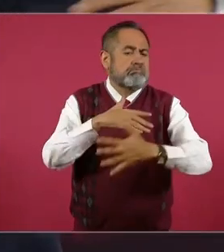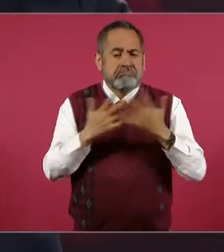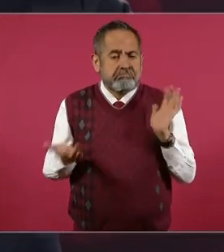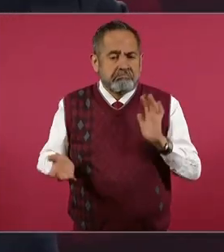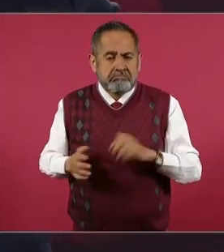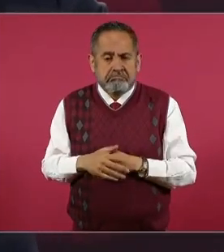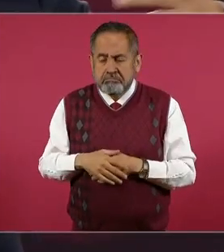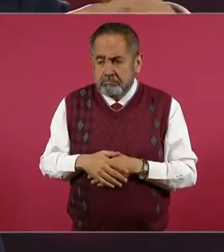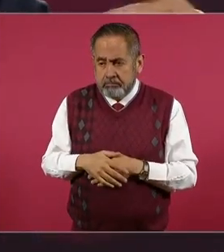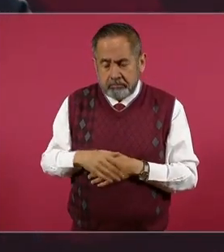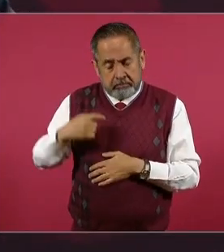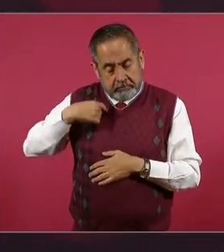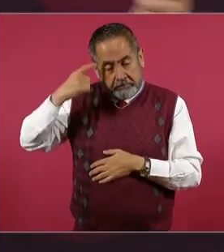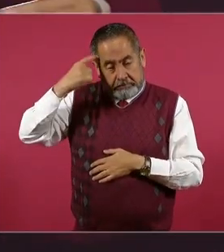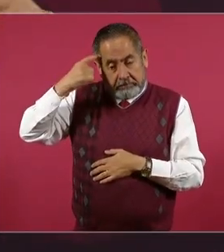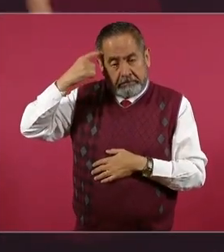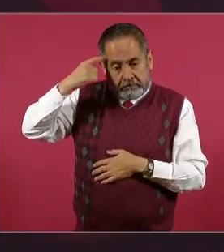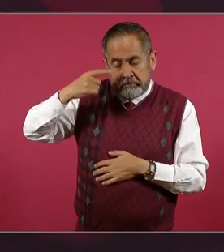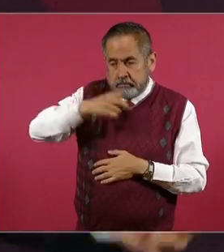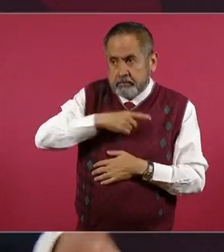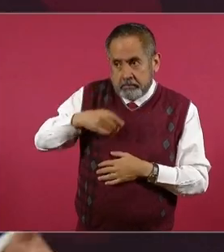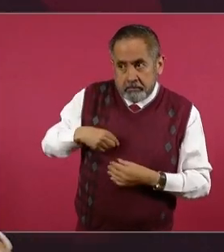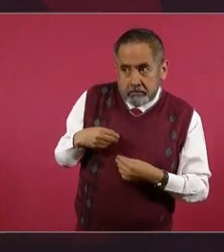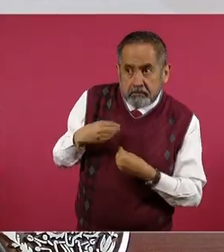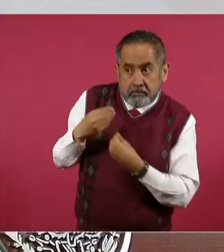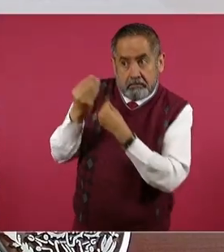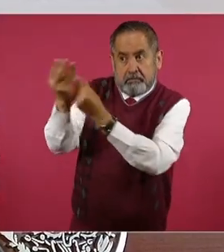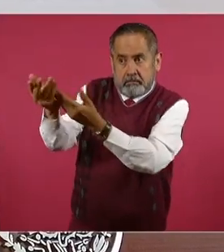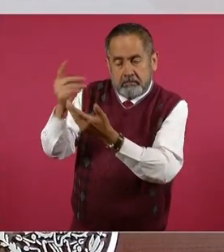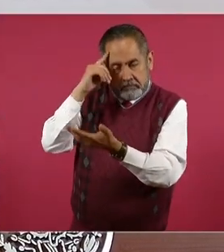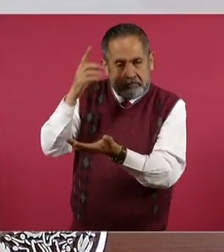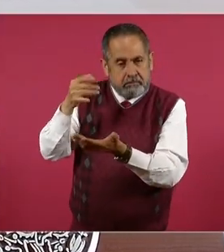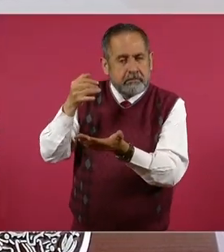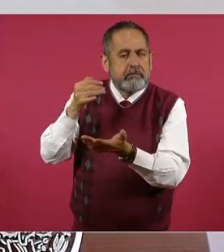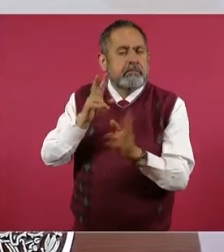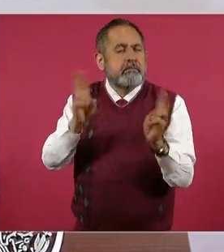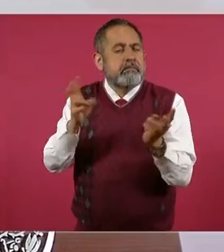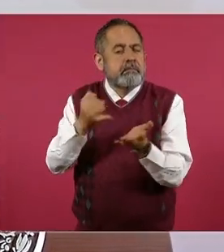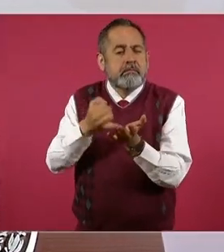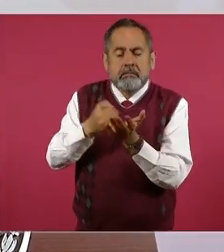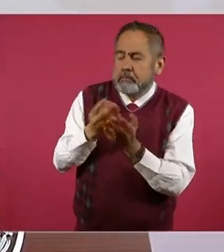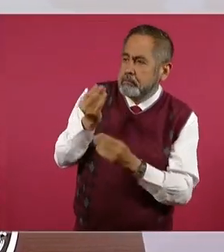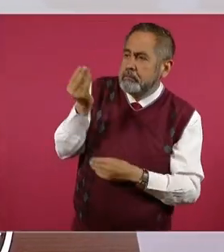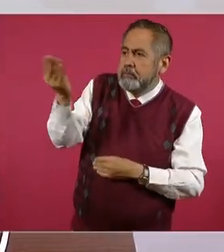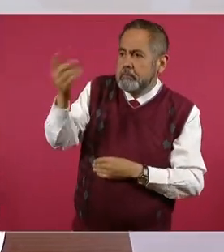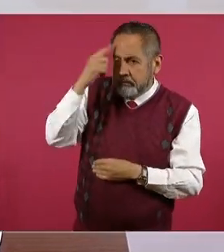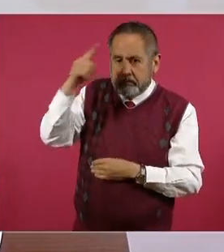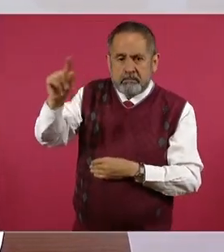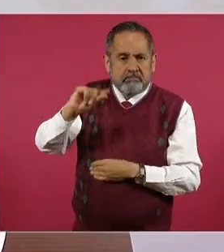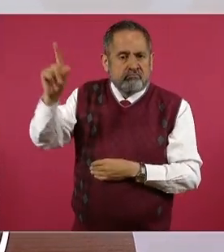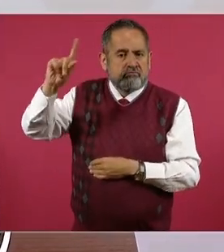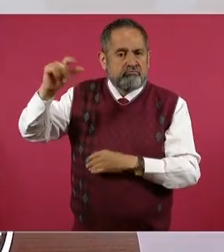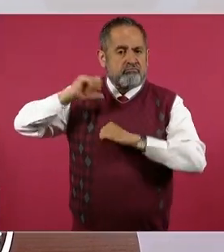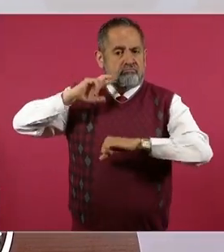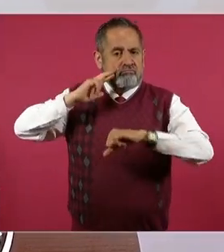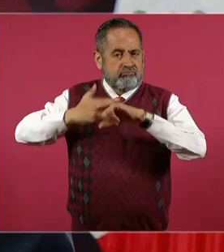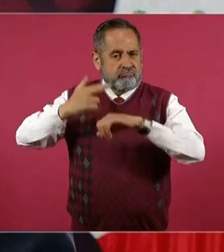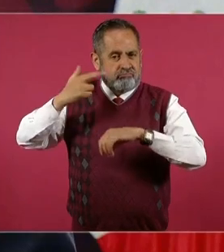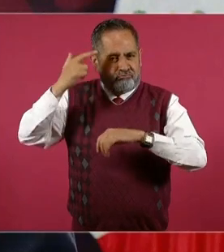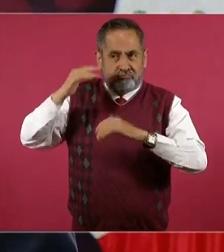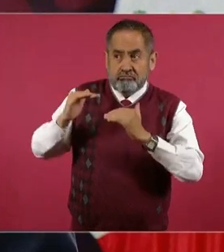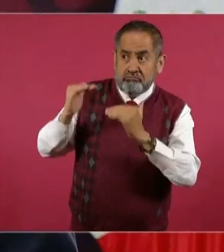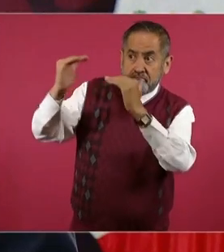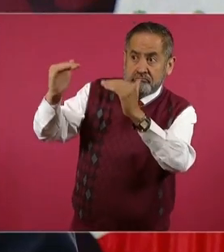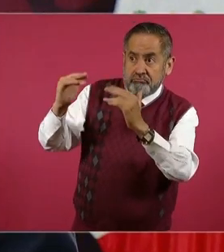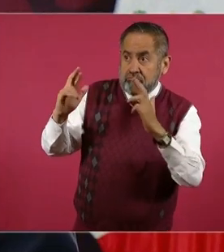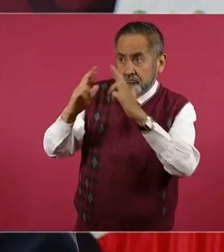Solo tenían el compromiso de pagar un tributo a las autoridades superiores y a sus autoridades